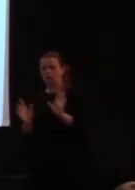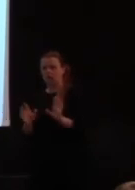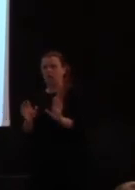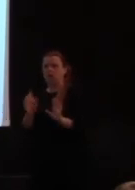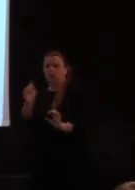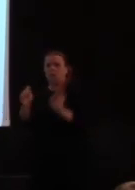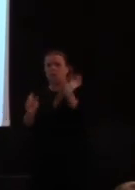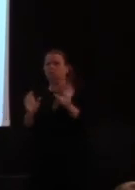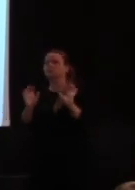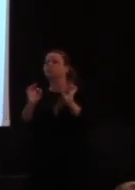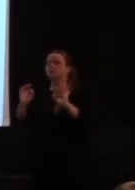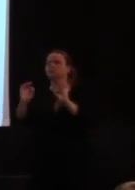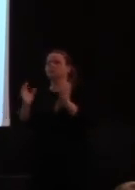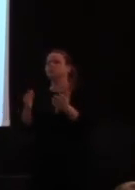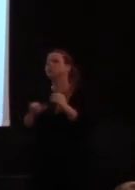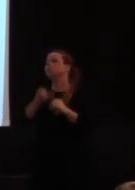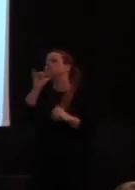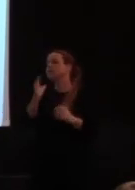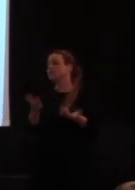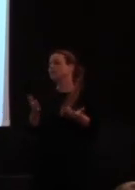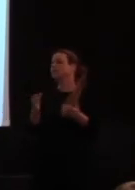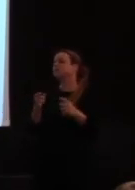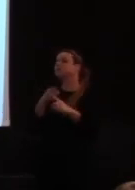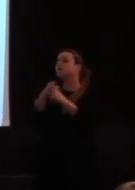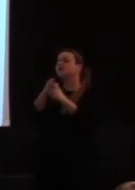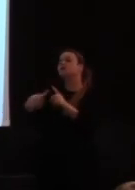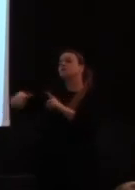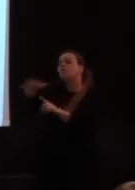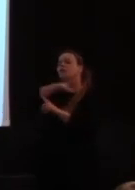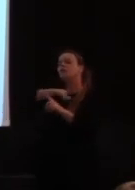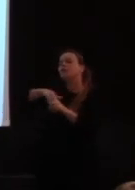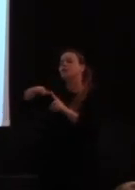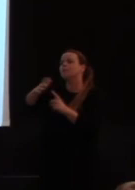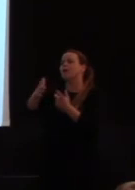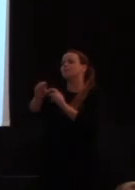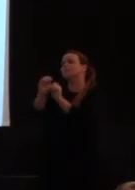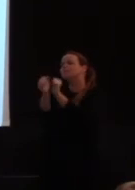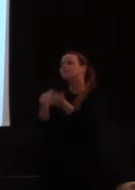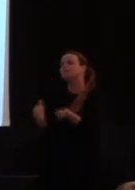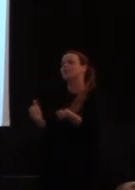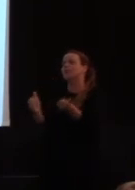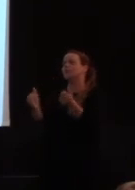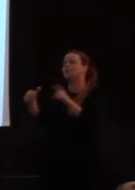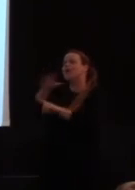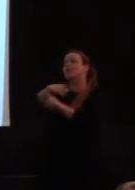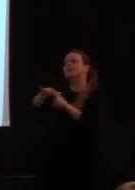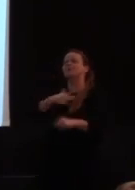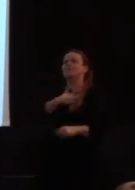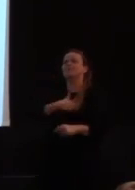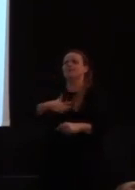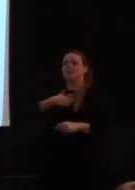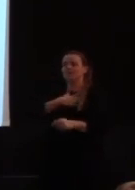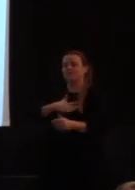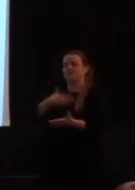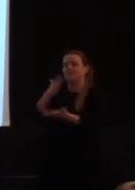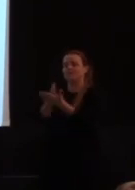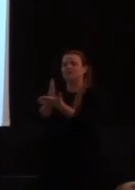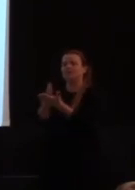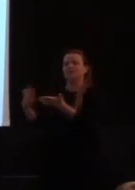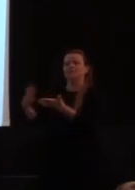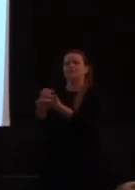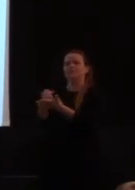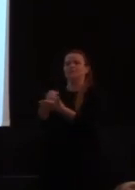¿eh? Entonces, pues, son estas formas que ayudan a crear este clima, ¿no? De bienestar en clase, de que todos estamos